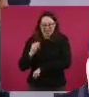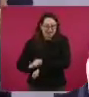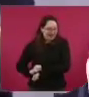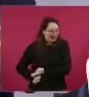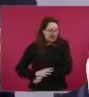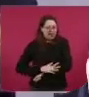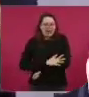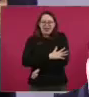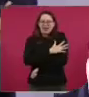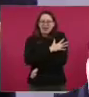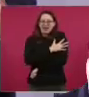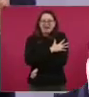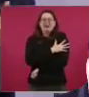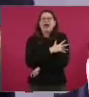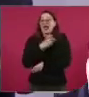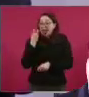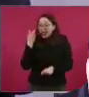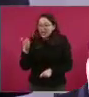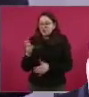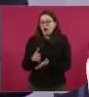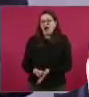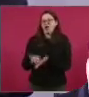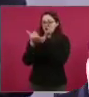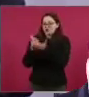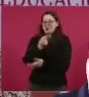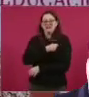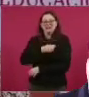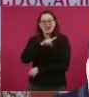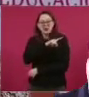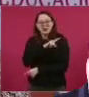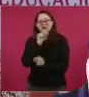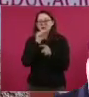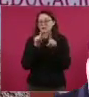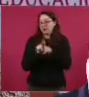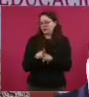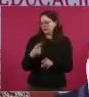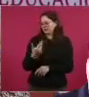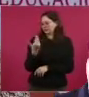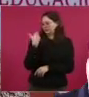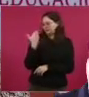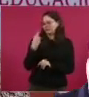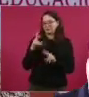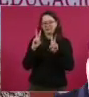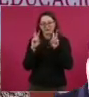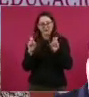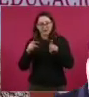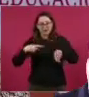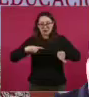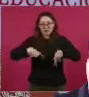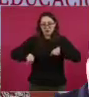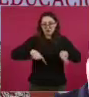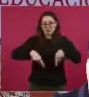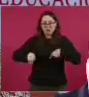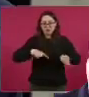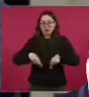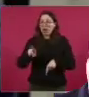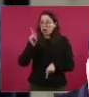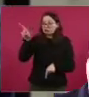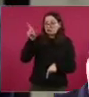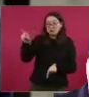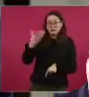Ahora con el campeonato de fútbol, hace unos días, ni dejaban